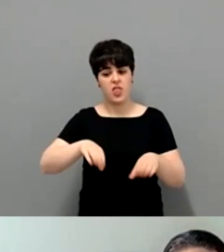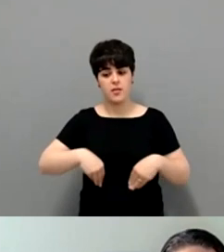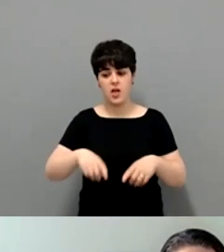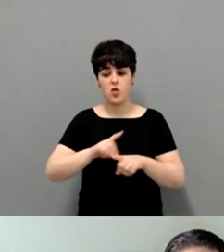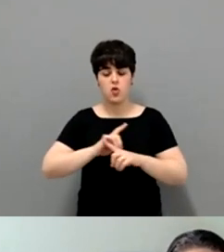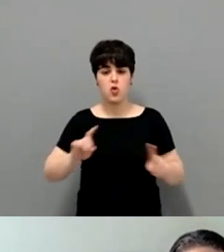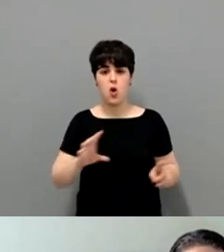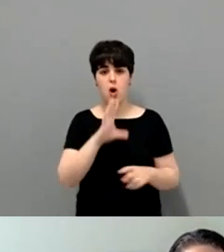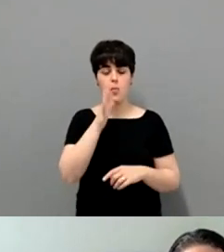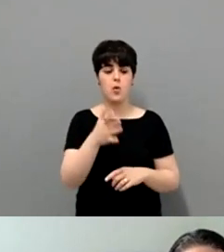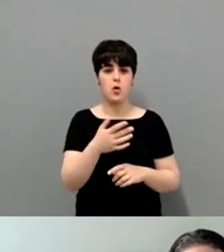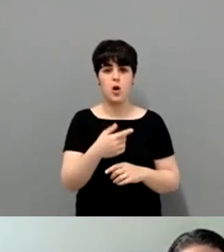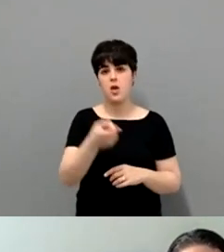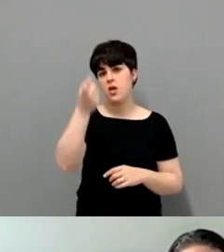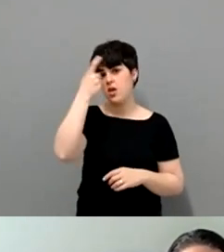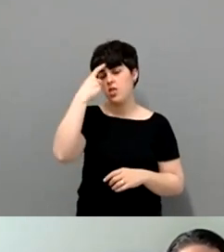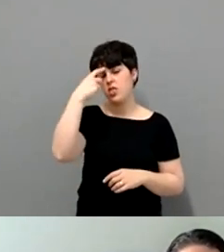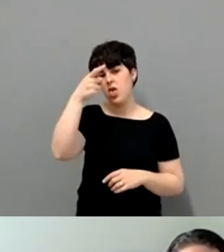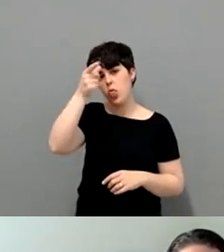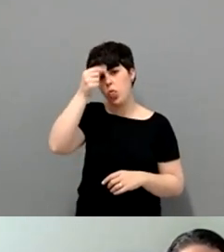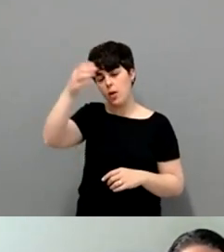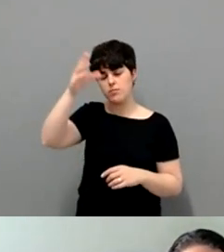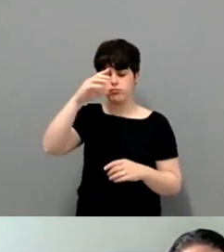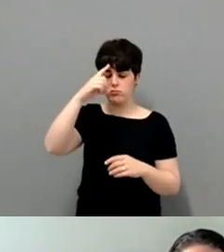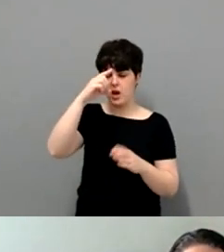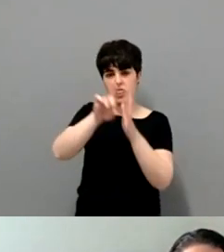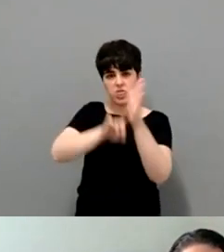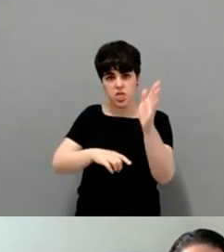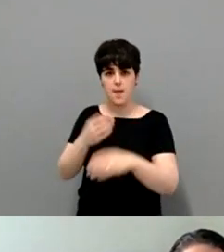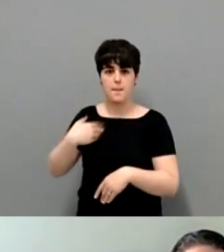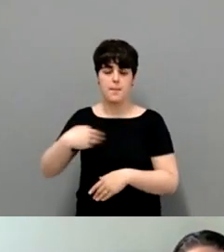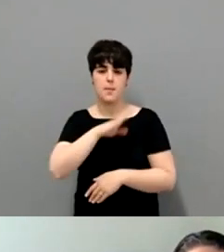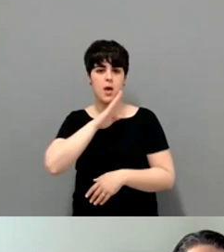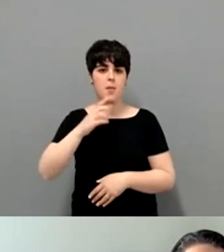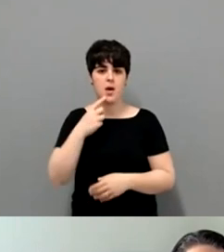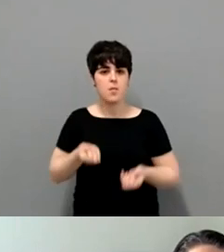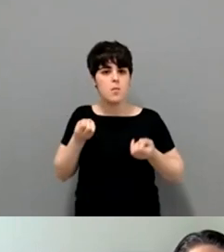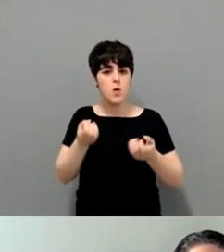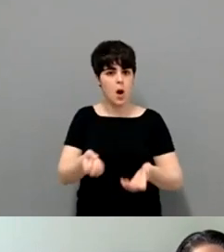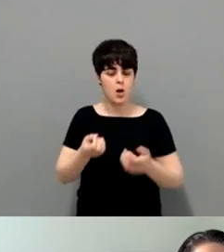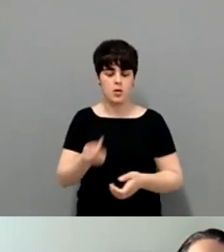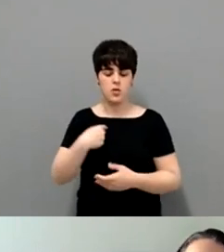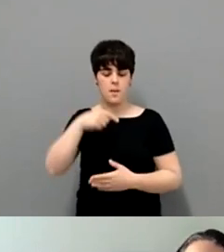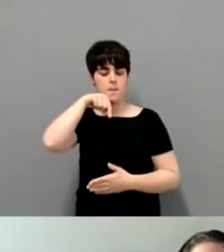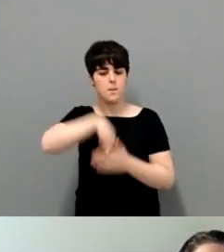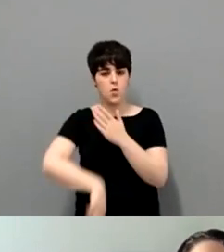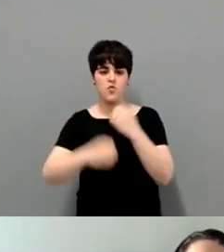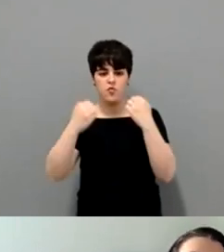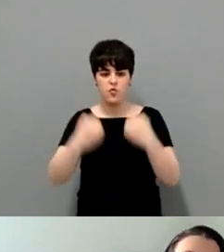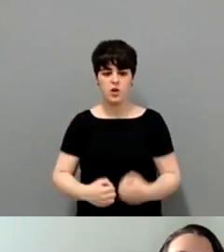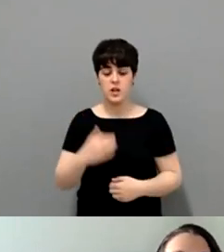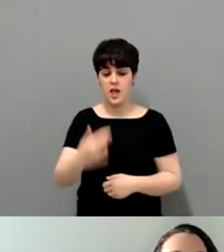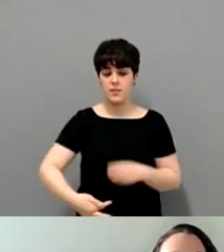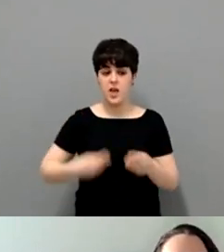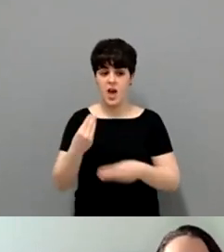por retraso mental. Eso le dijeron a mi madre. Esas palabras me hundieron e hizo